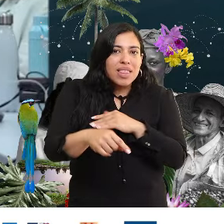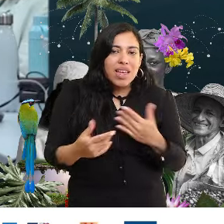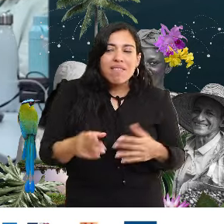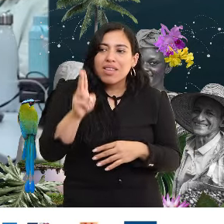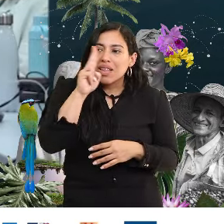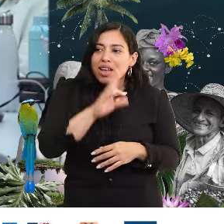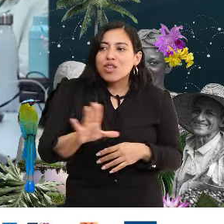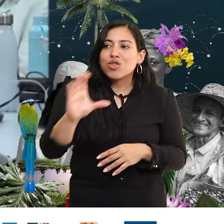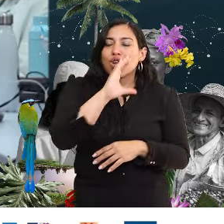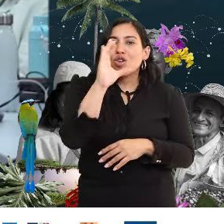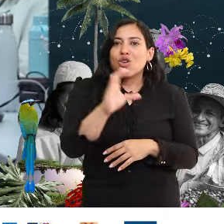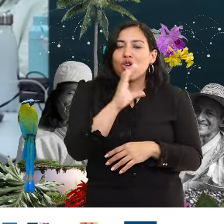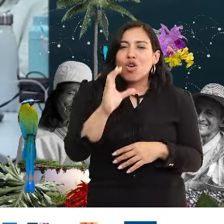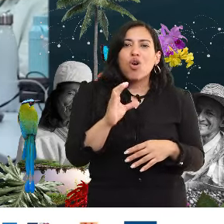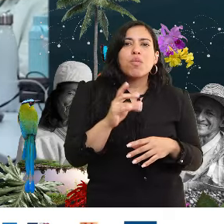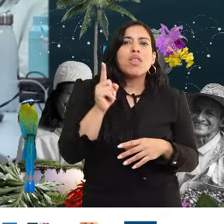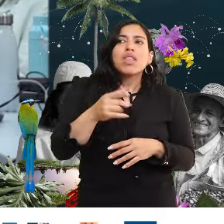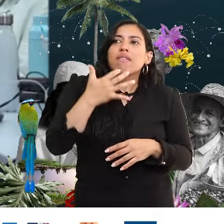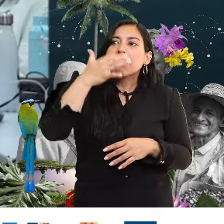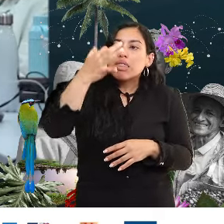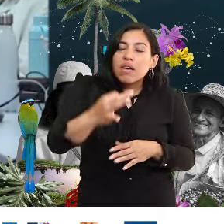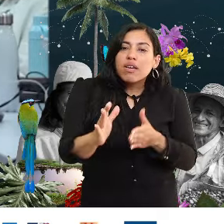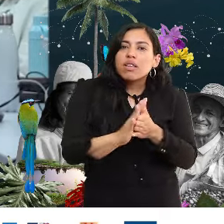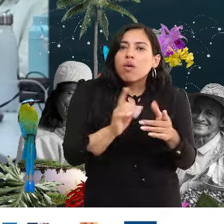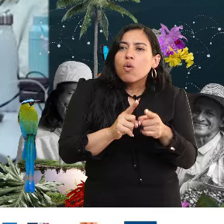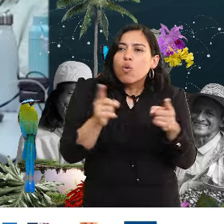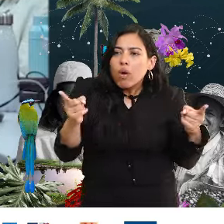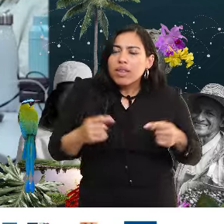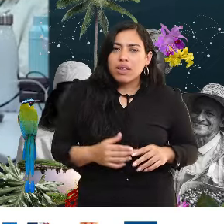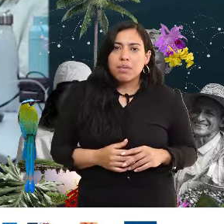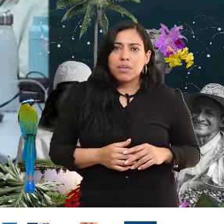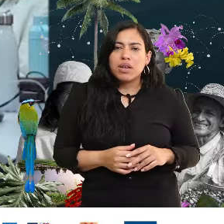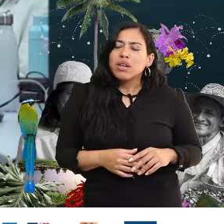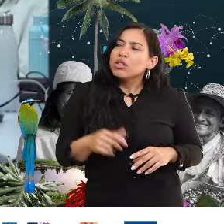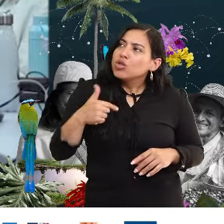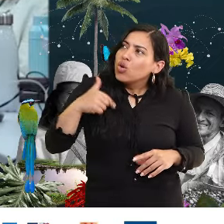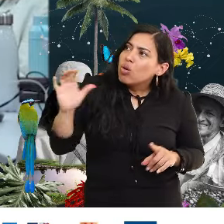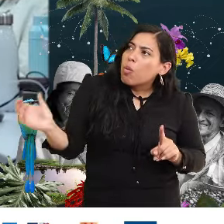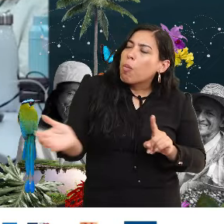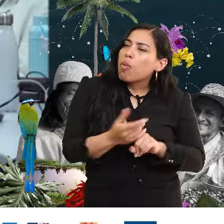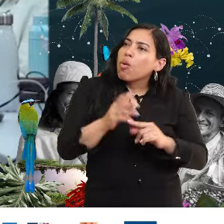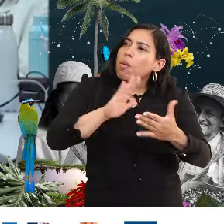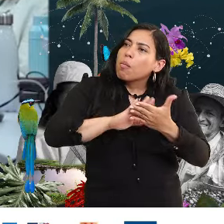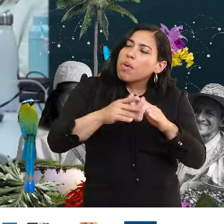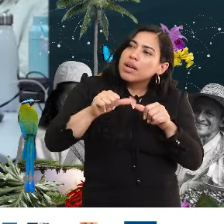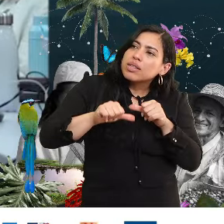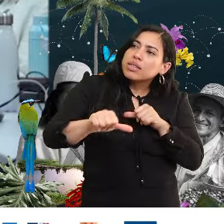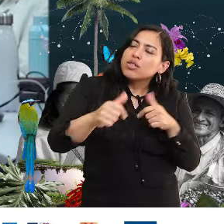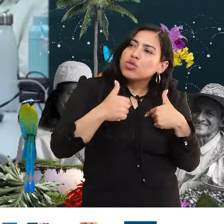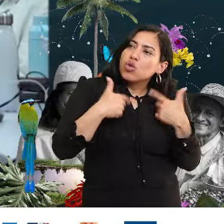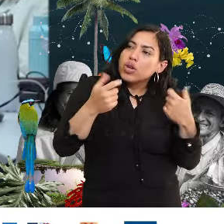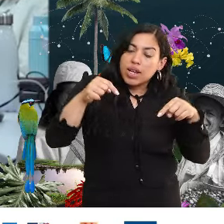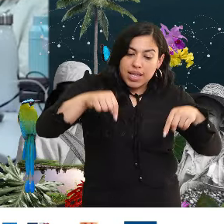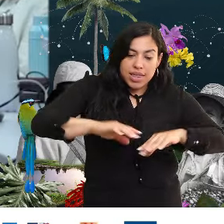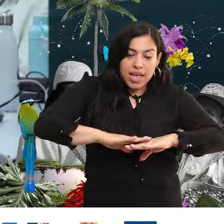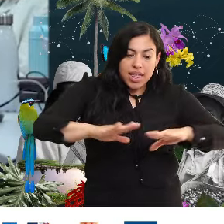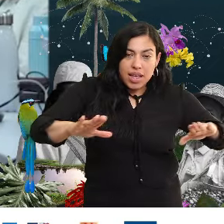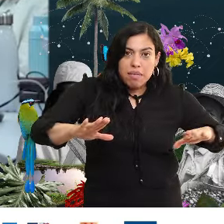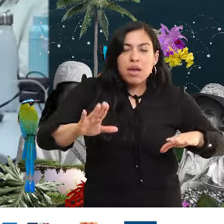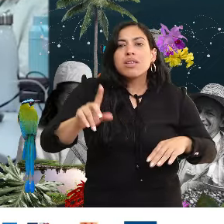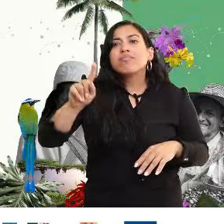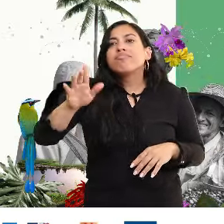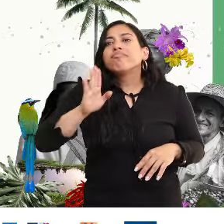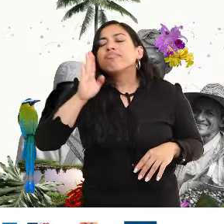país, de conseguir la verdad, de lograr la paz a largo plazo, no solamente para esta generación, sino para